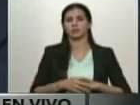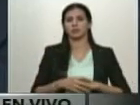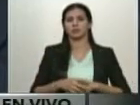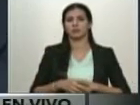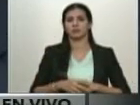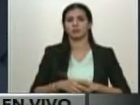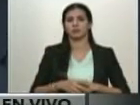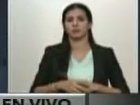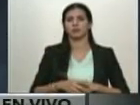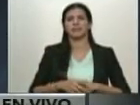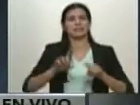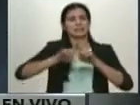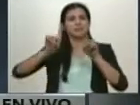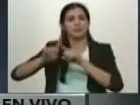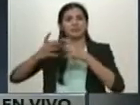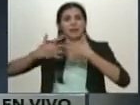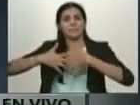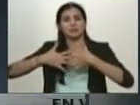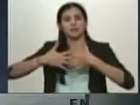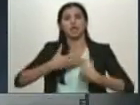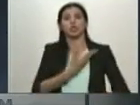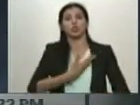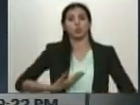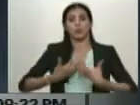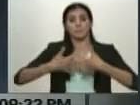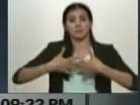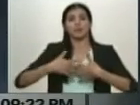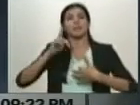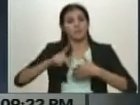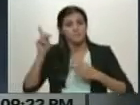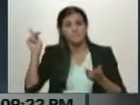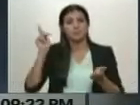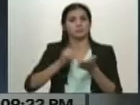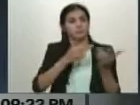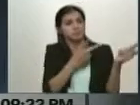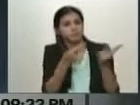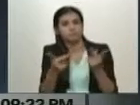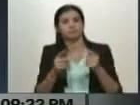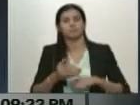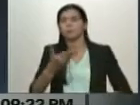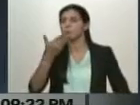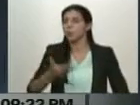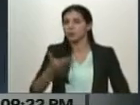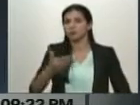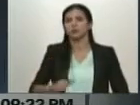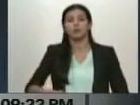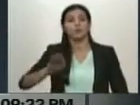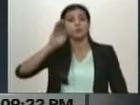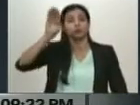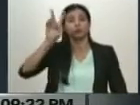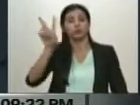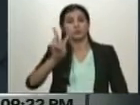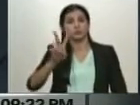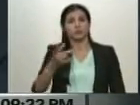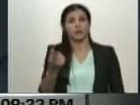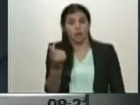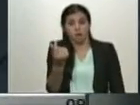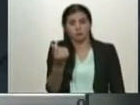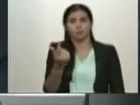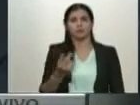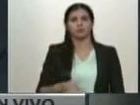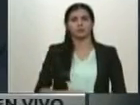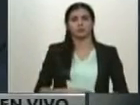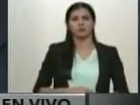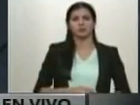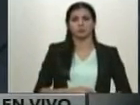además distintas empresas y empresarios de la minería, que es muy importante para el futuro de la economía. Este trabajo, presidente, lo